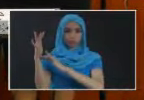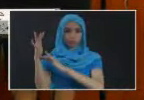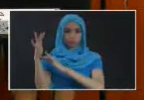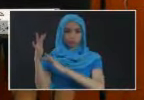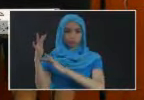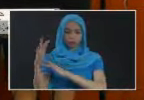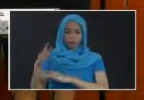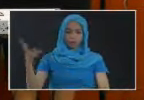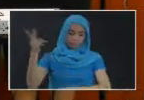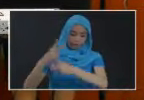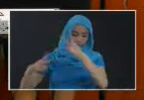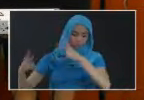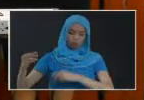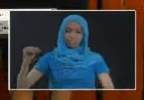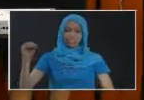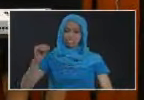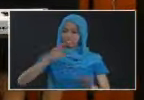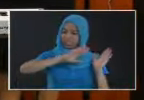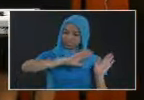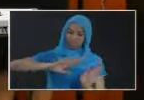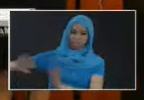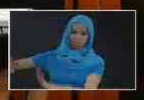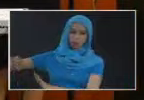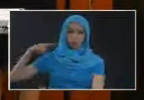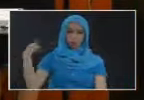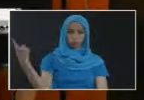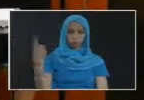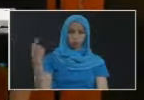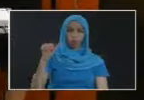vengo desautorizando